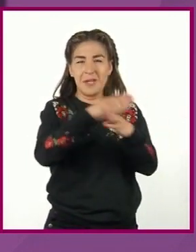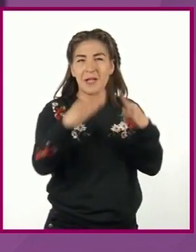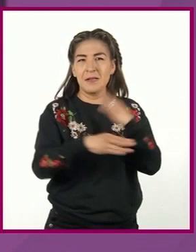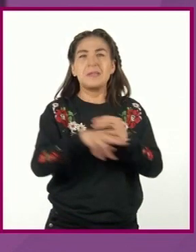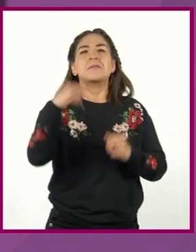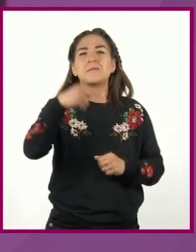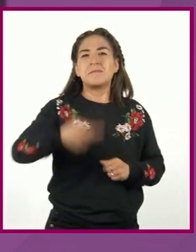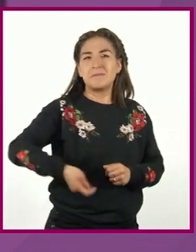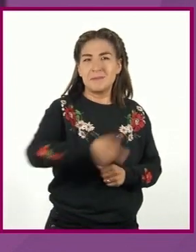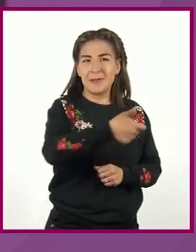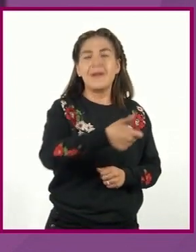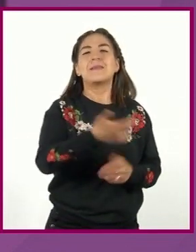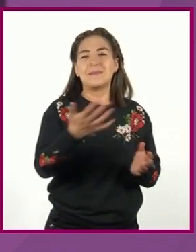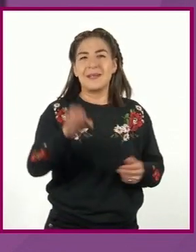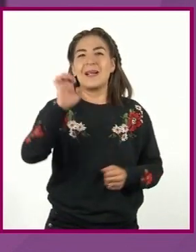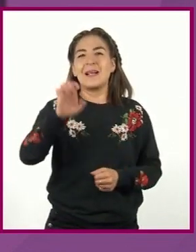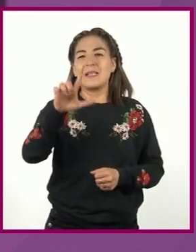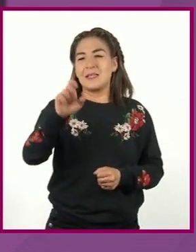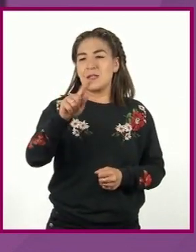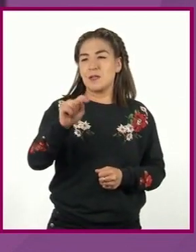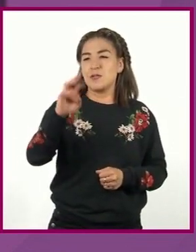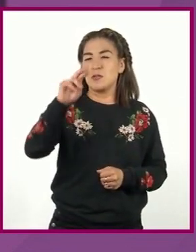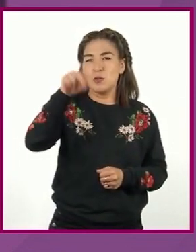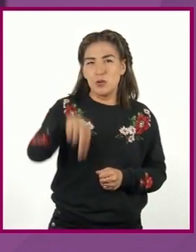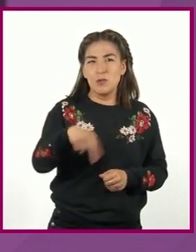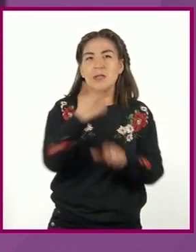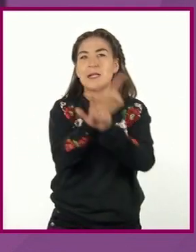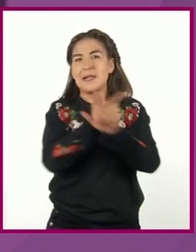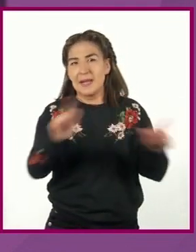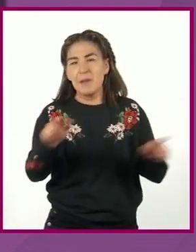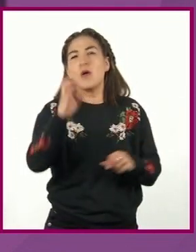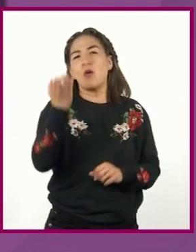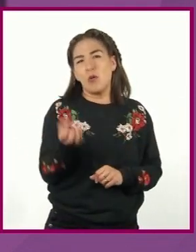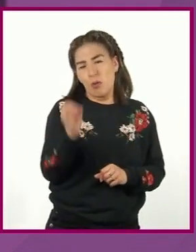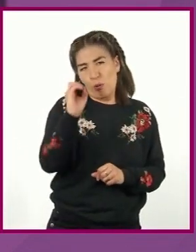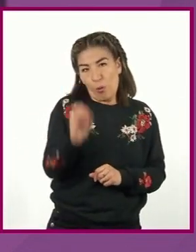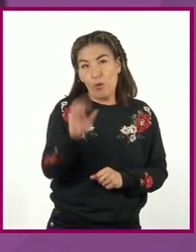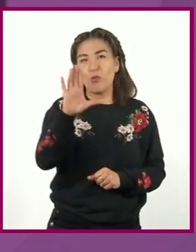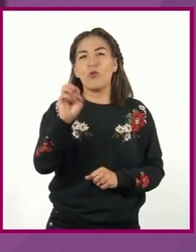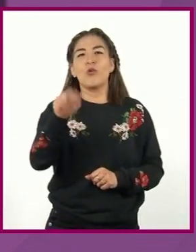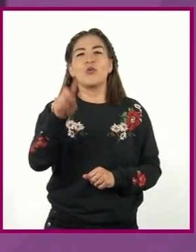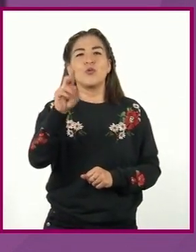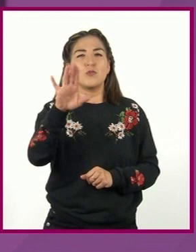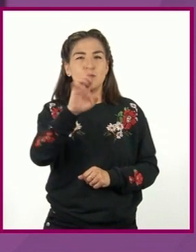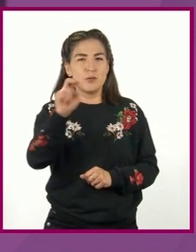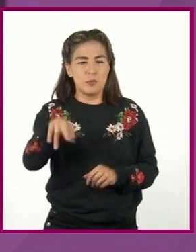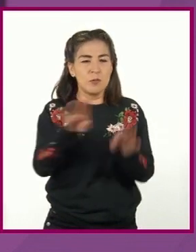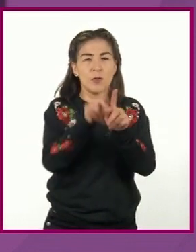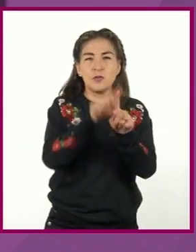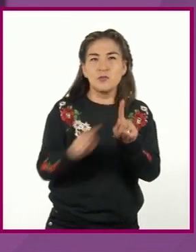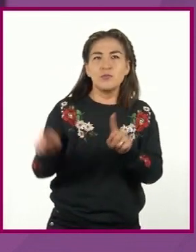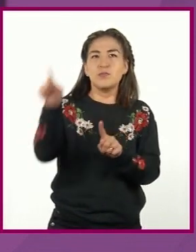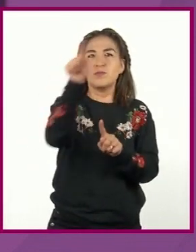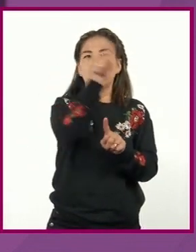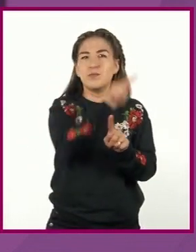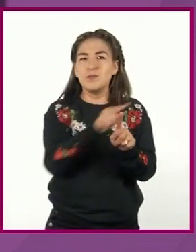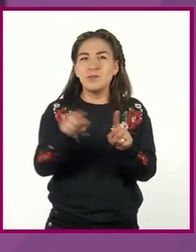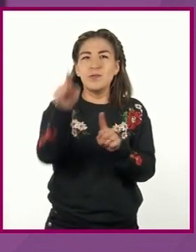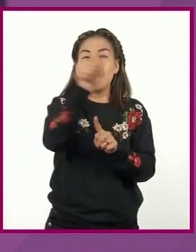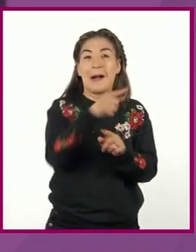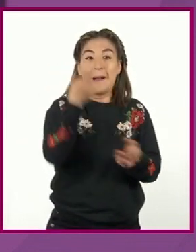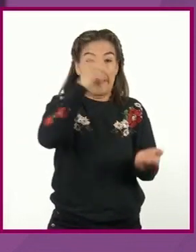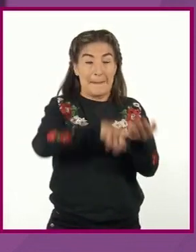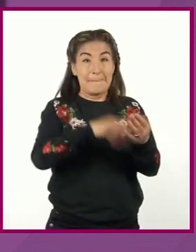llama electrones libres o de conducción. A diferencia de los conductores, en los materiales